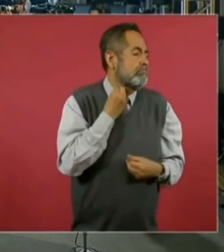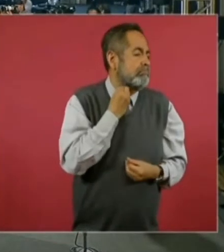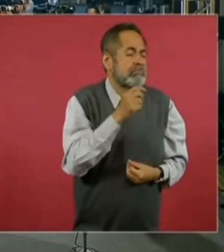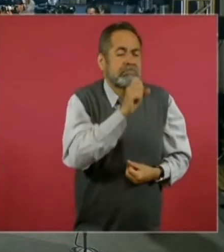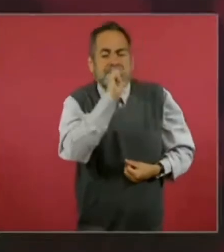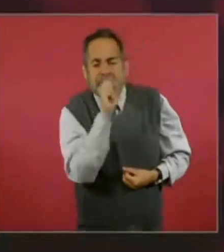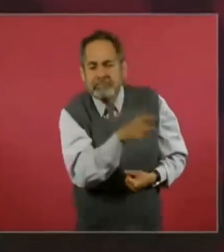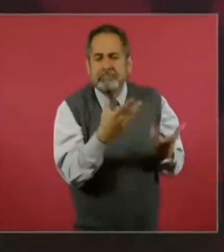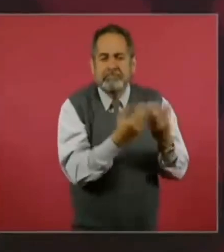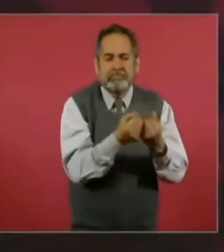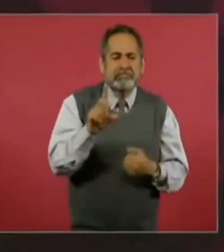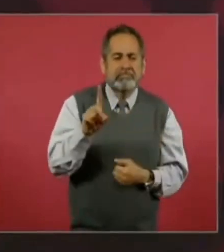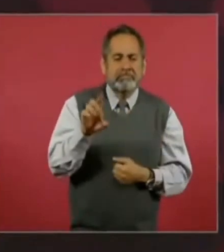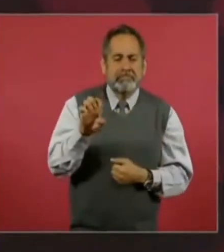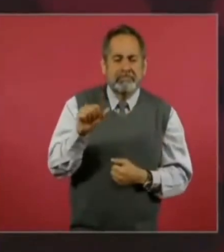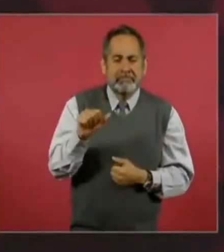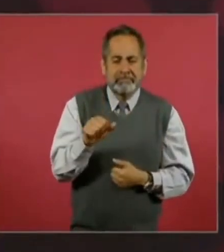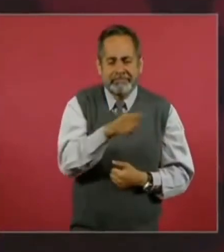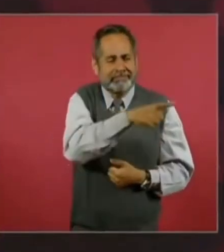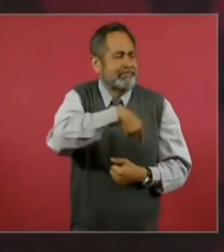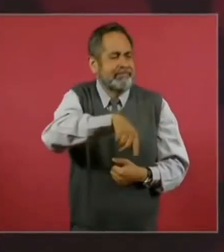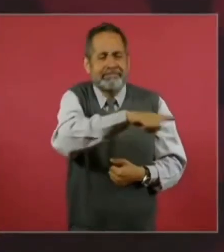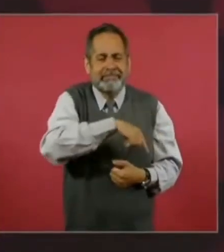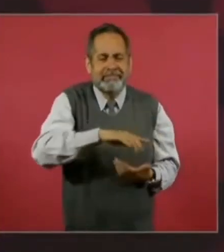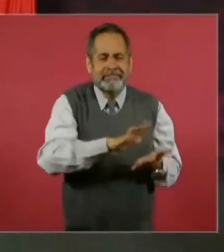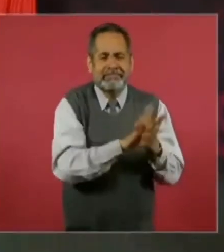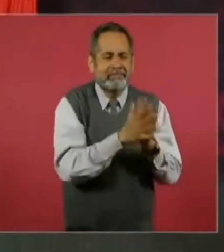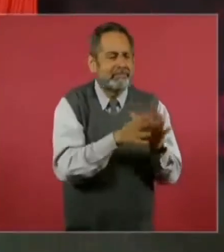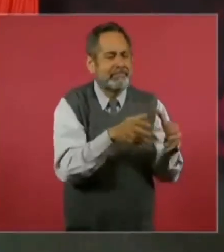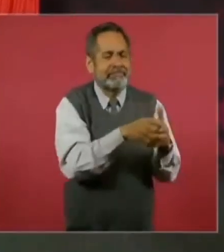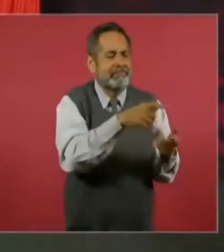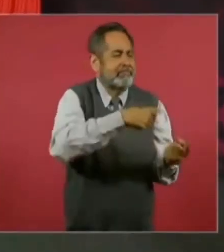DEA, porque es una